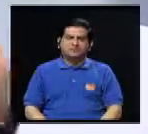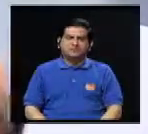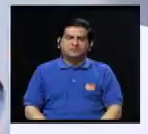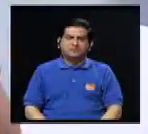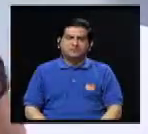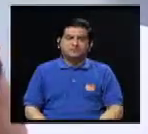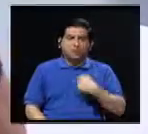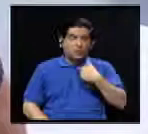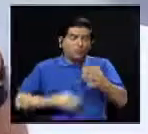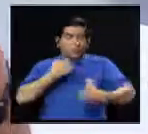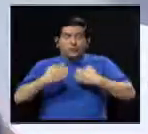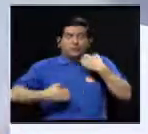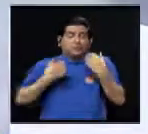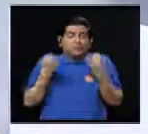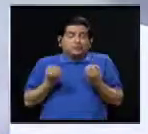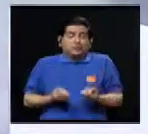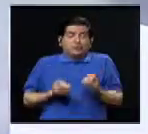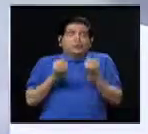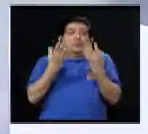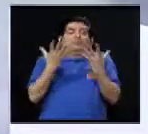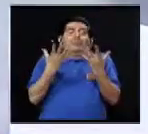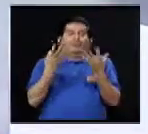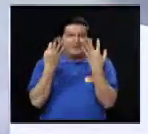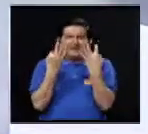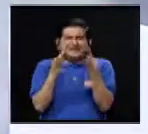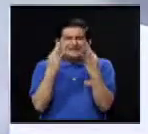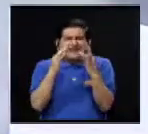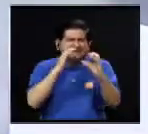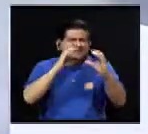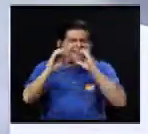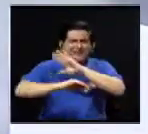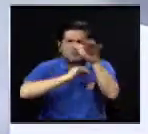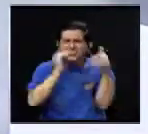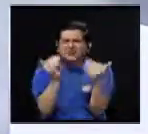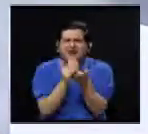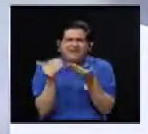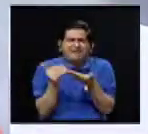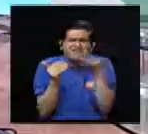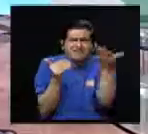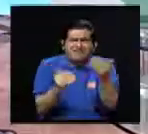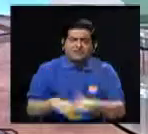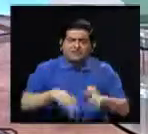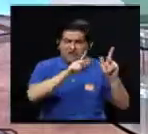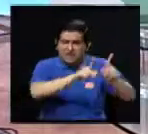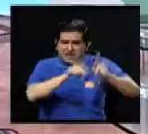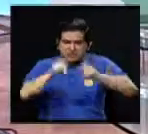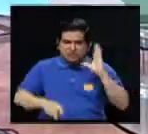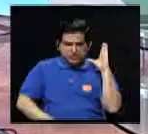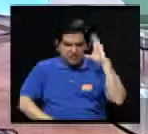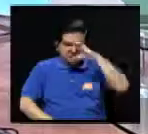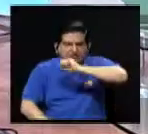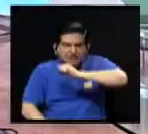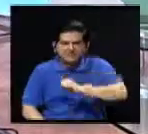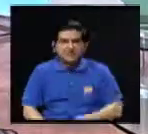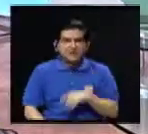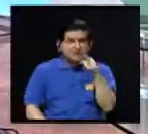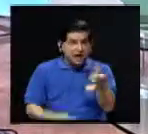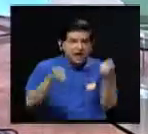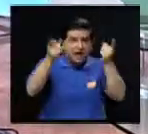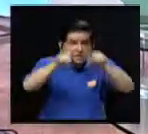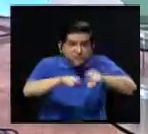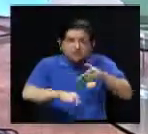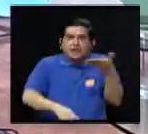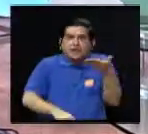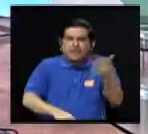se llena de emociones y todo y quiere tratar de transmitir todas estas cosas para que la gente se dé cuenta de qué está pasando en